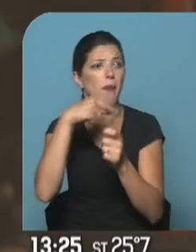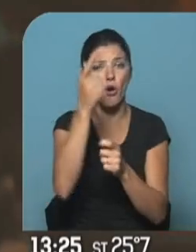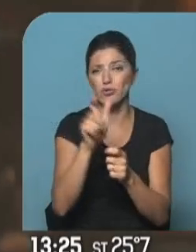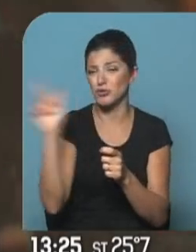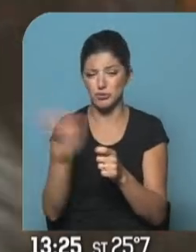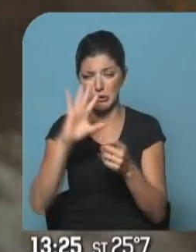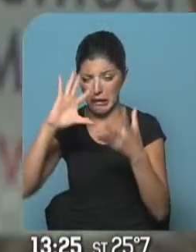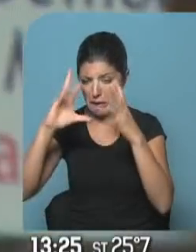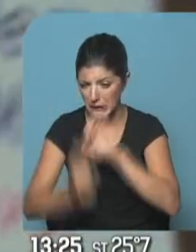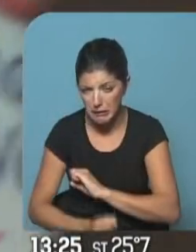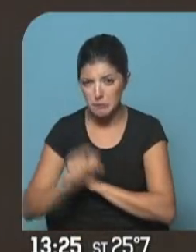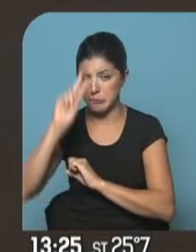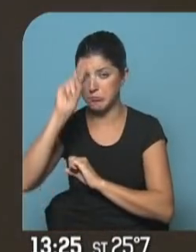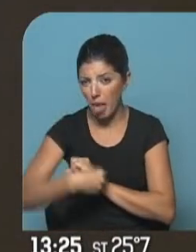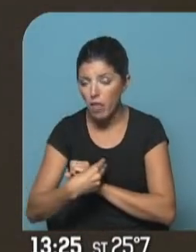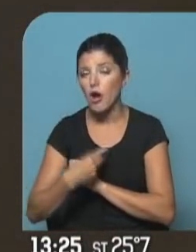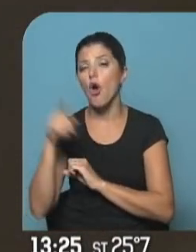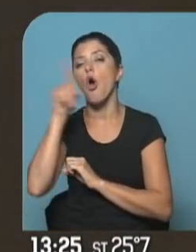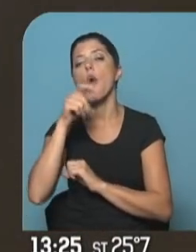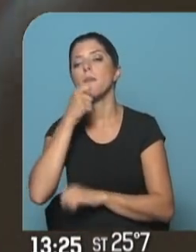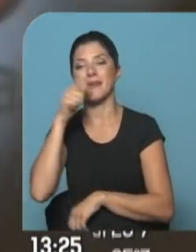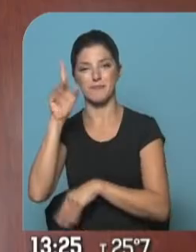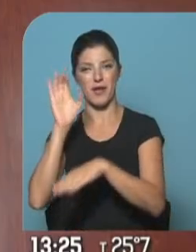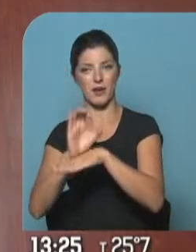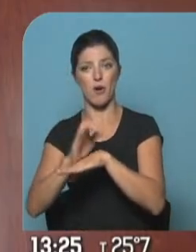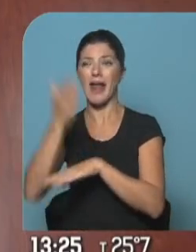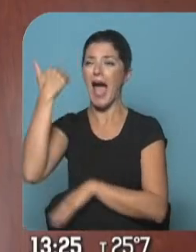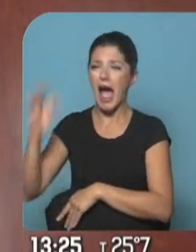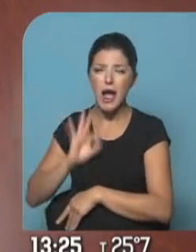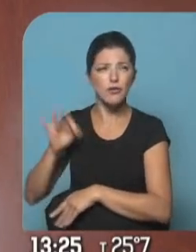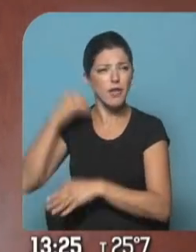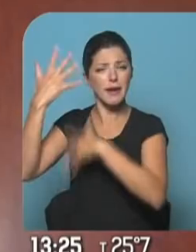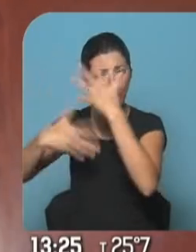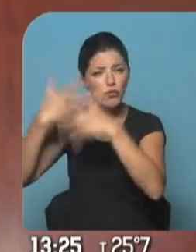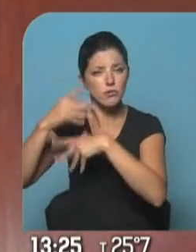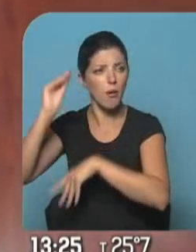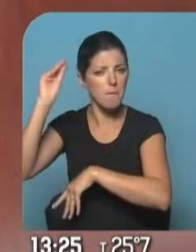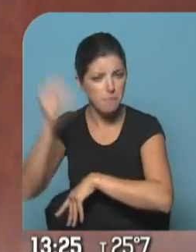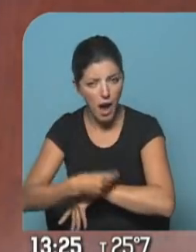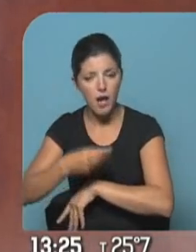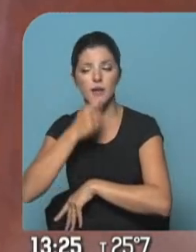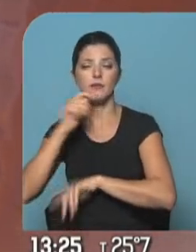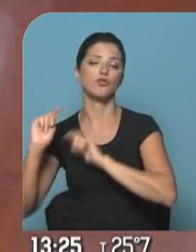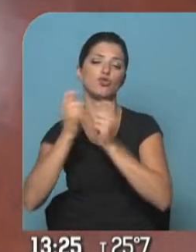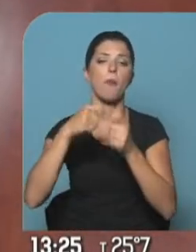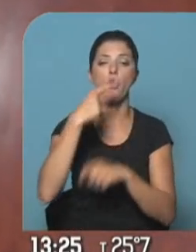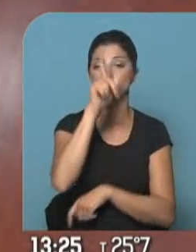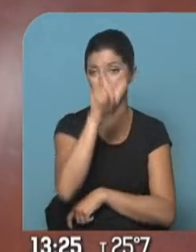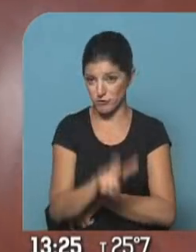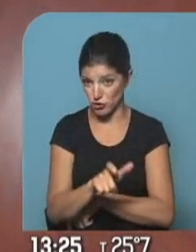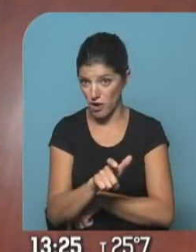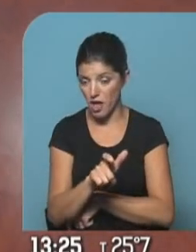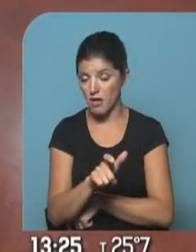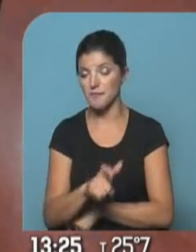con Ecuador, se echa abajo una revolución que venía. Bueno, esas personas que además, cuando hablamos de la cuestión de abstinencia de poder y